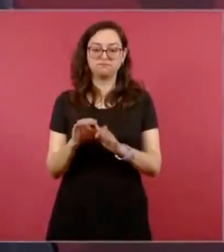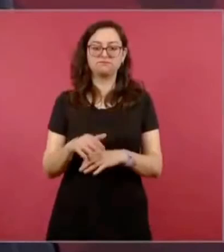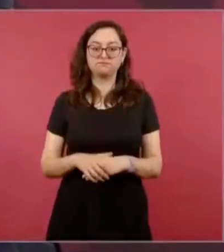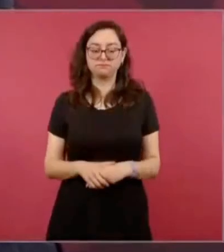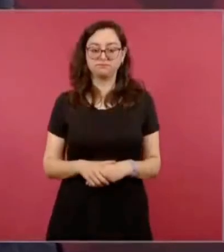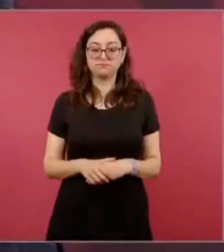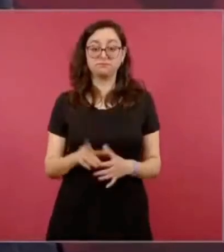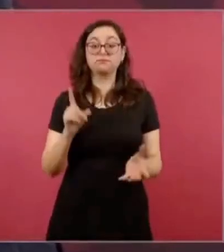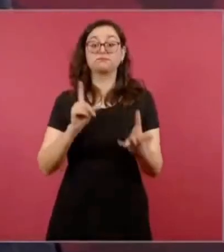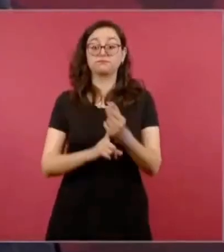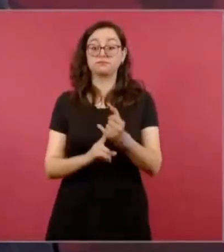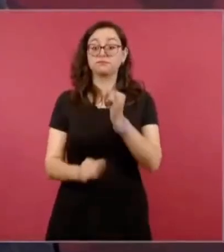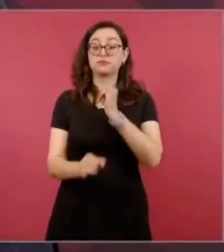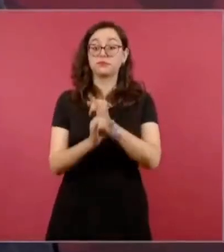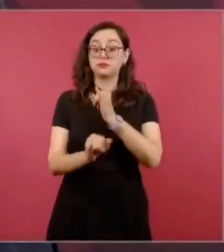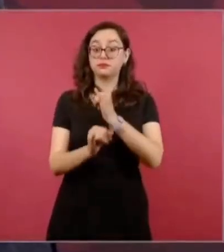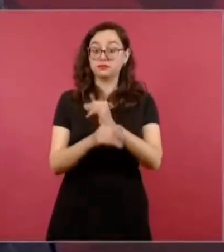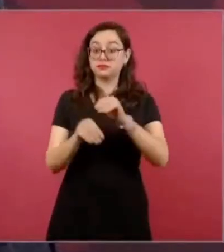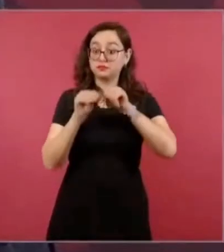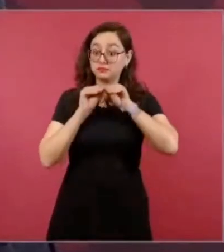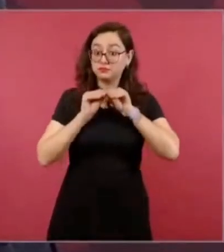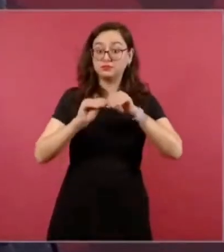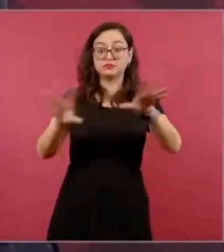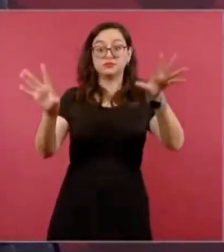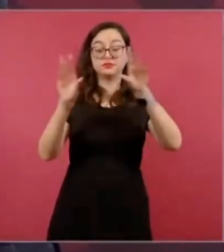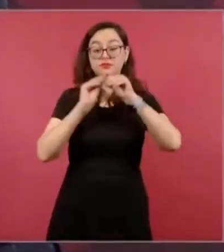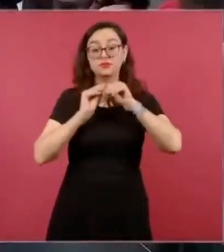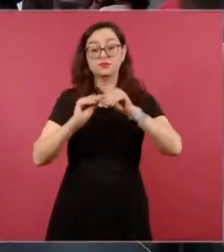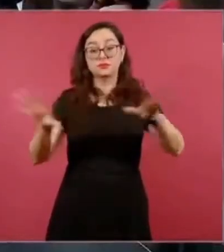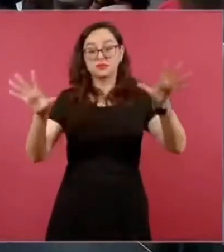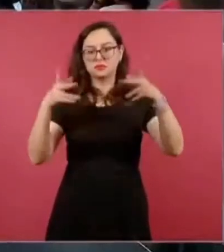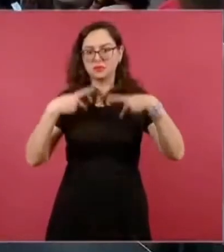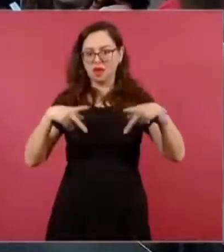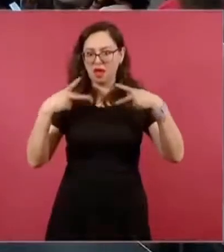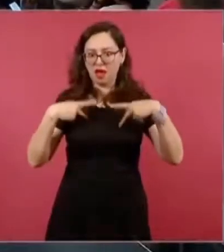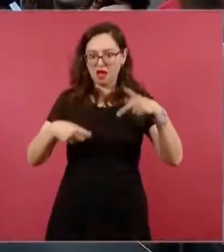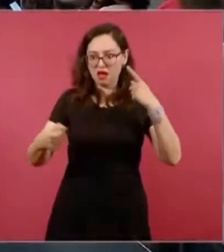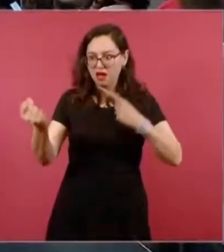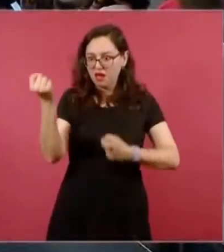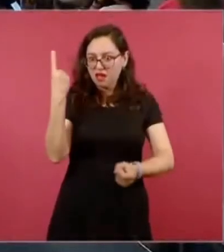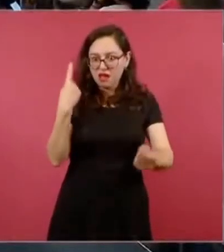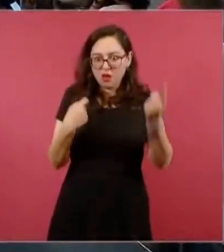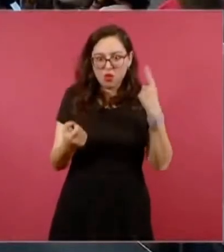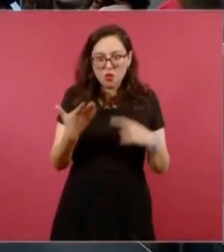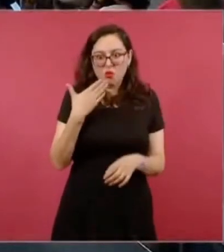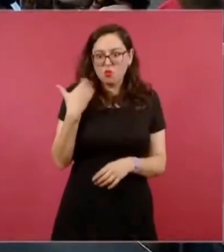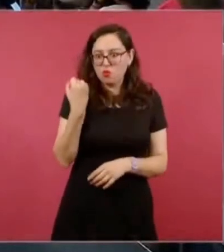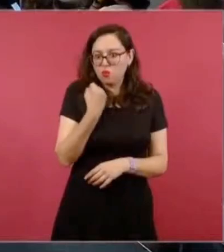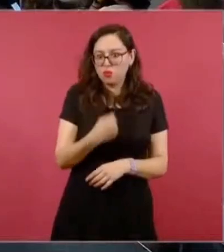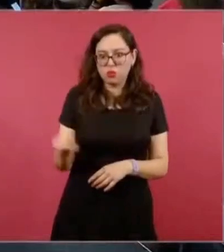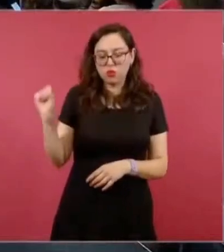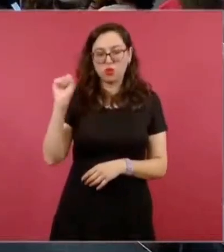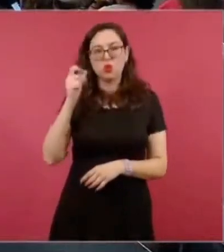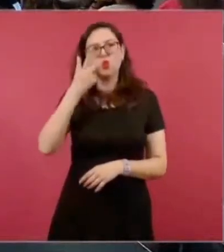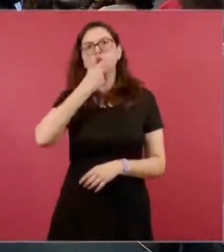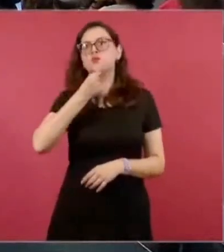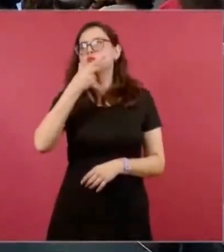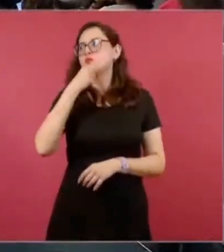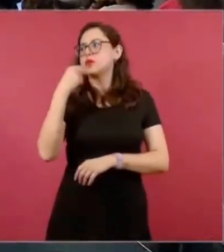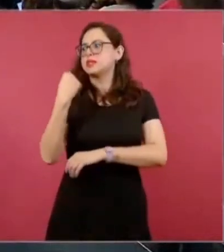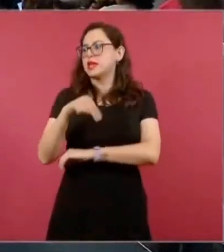redes hay unos escritores buenísimos. Hay un señor, Eric